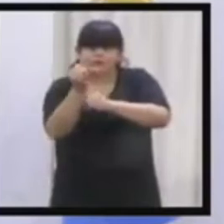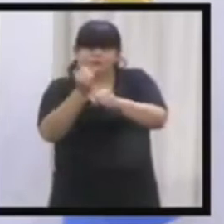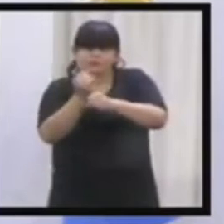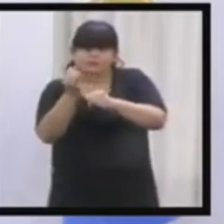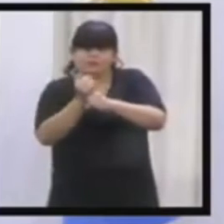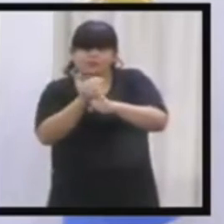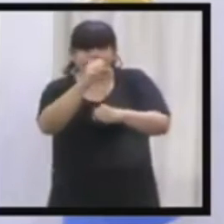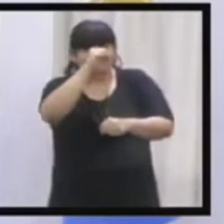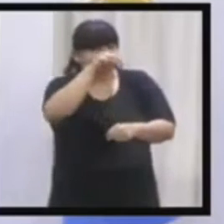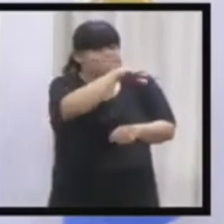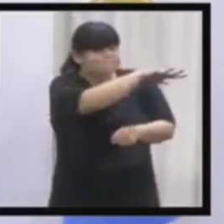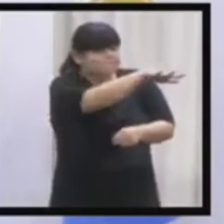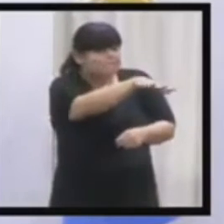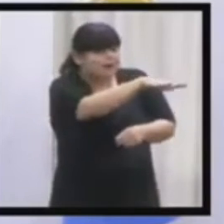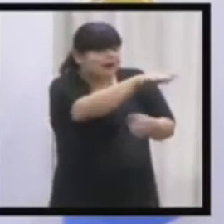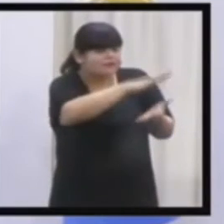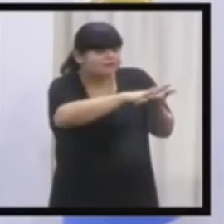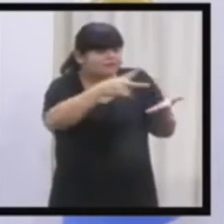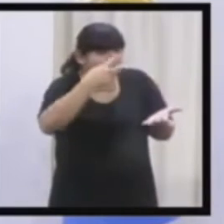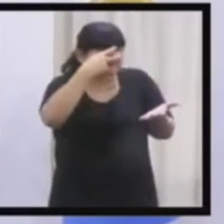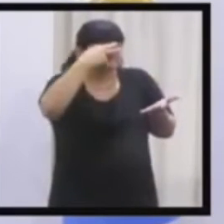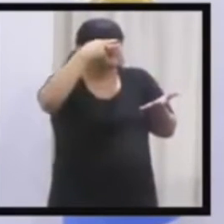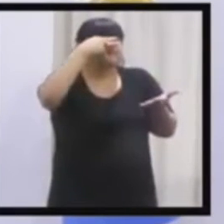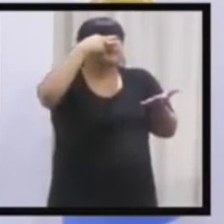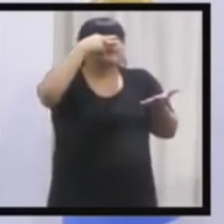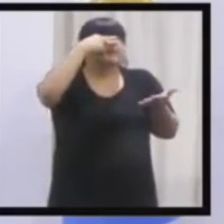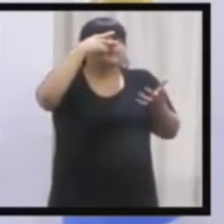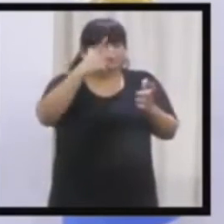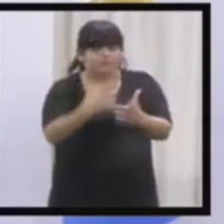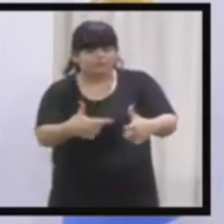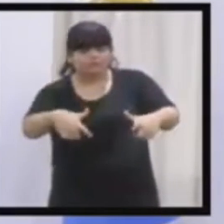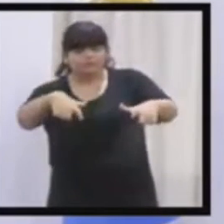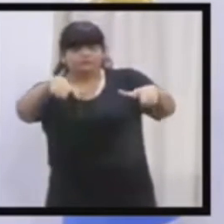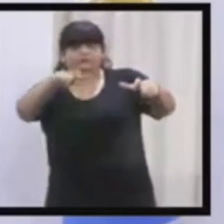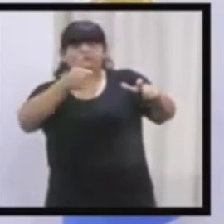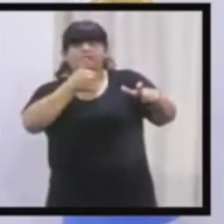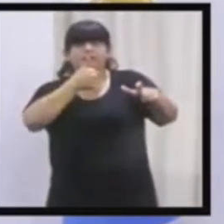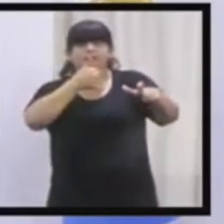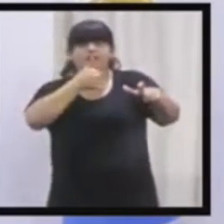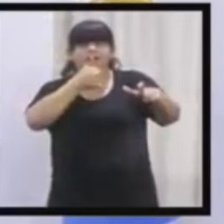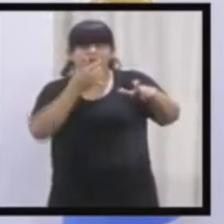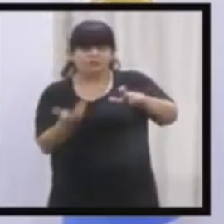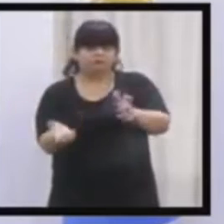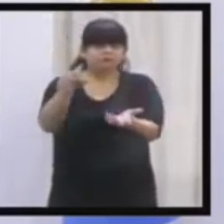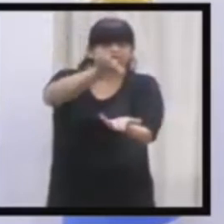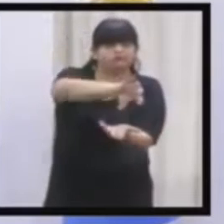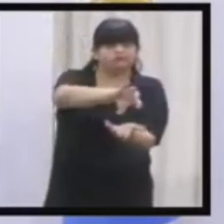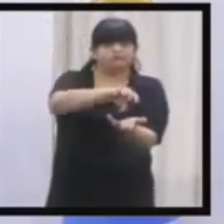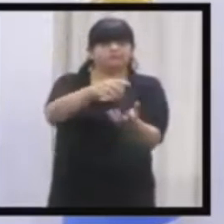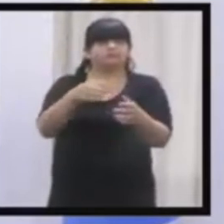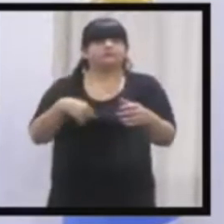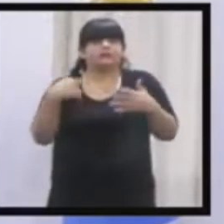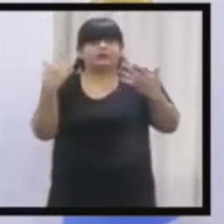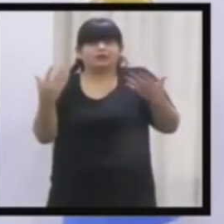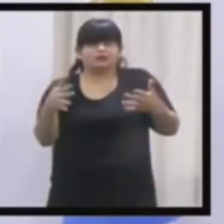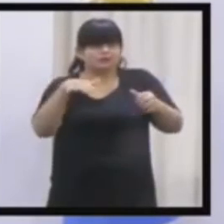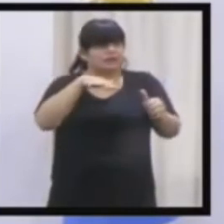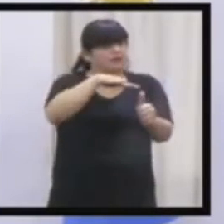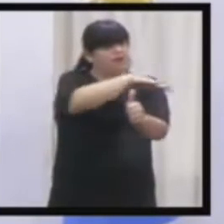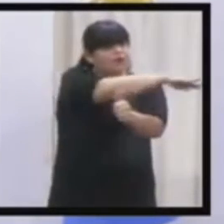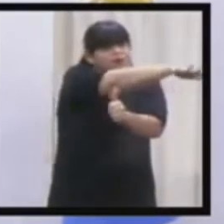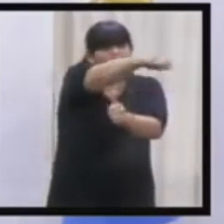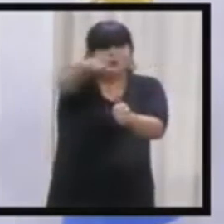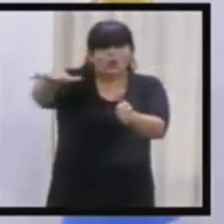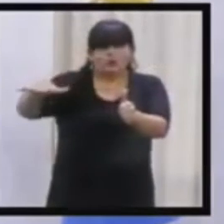Es importantísimo intensificar el descacharrado, la eliminación de criaderos, porque en el contexto de la